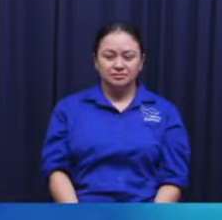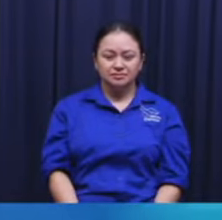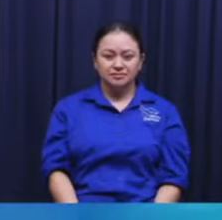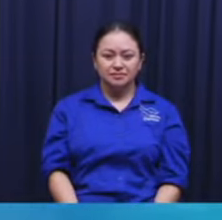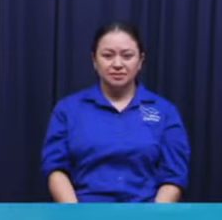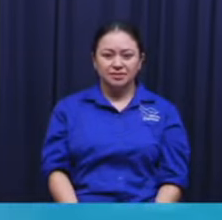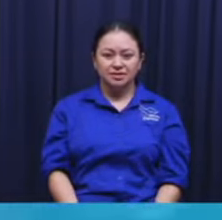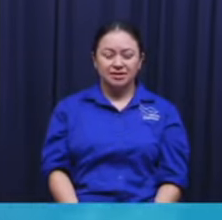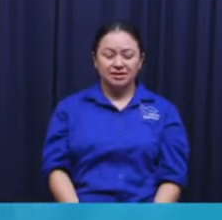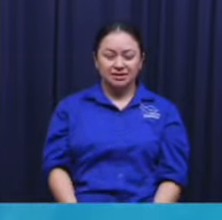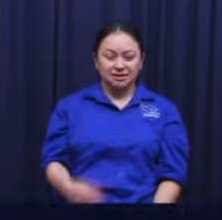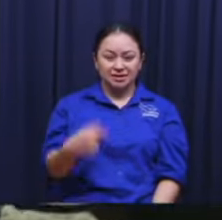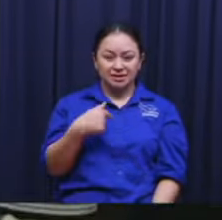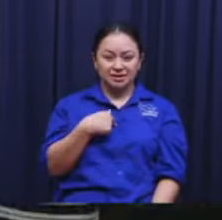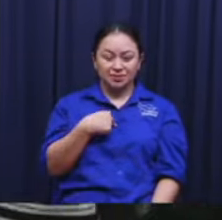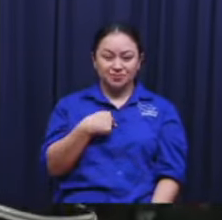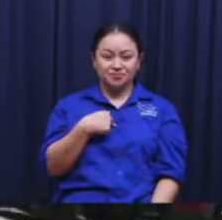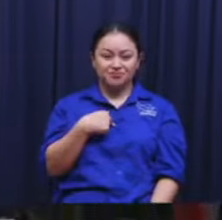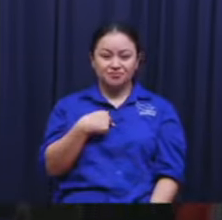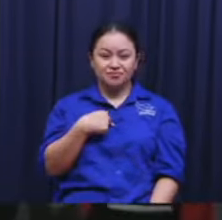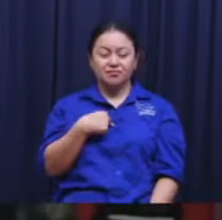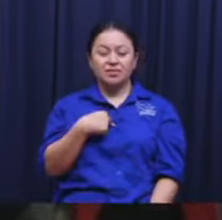Estaba platicando con un hermano